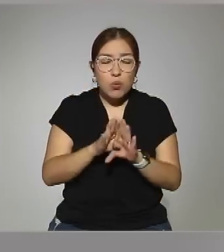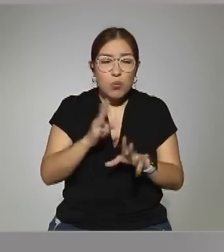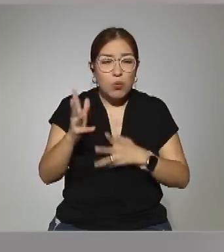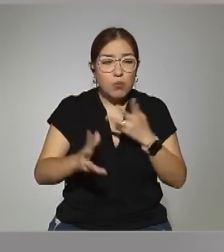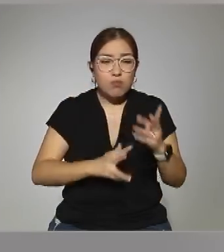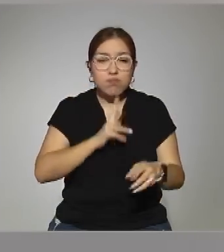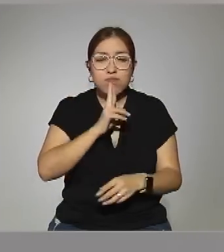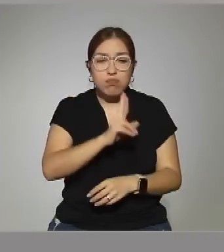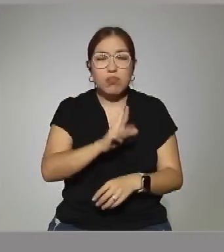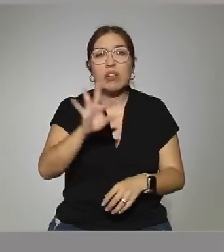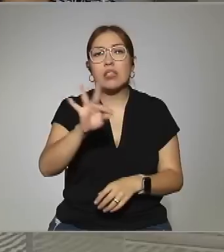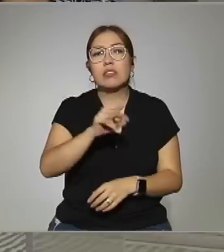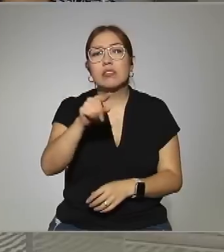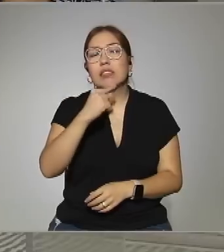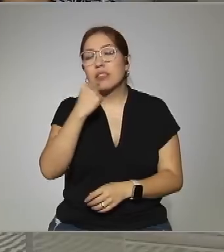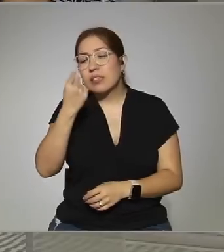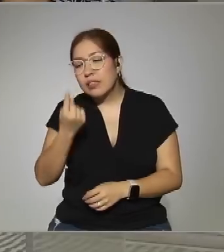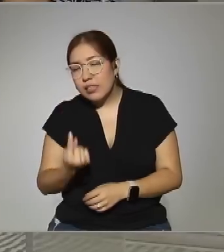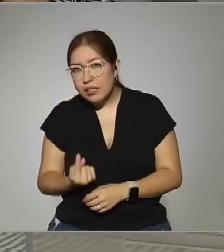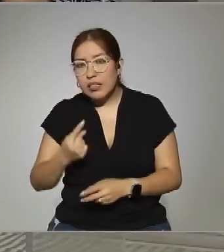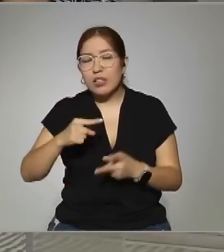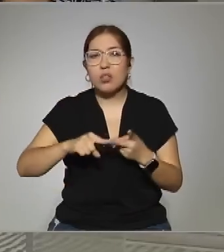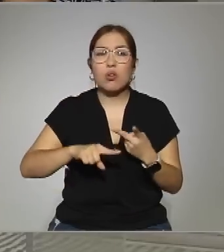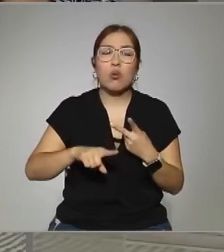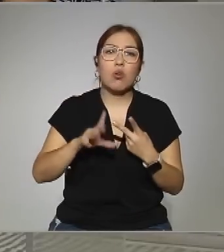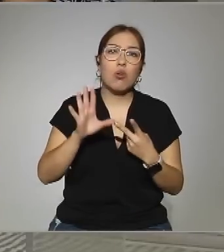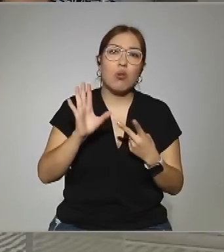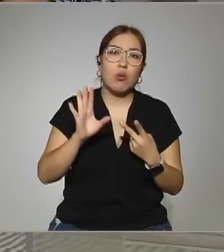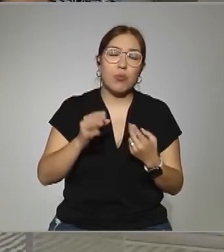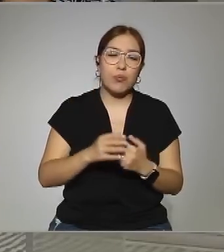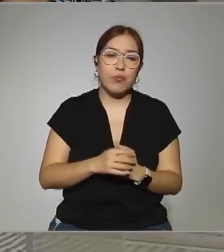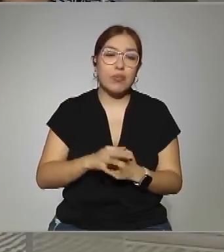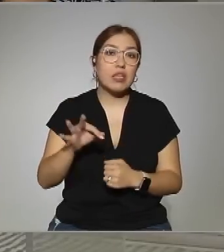eres pequeñita, porque eres pequeño, puede ser